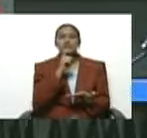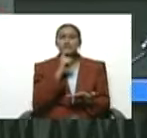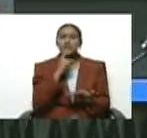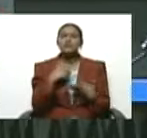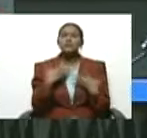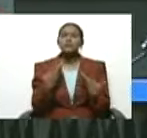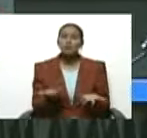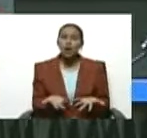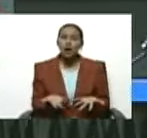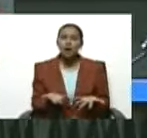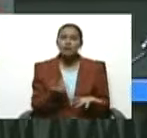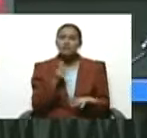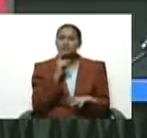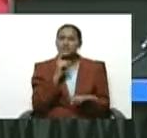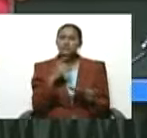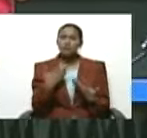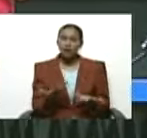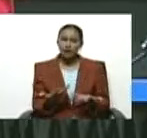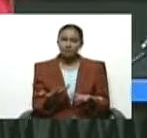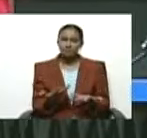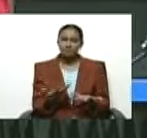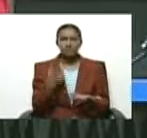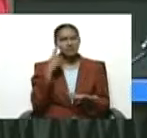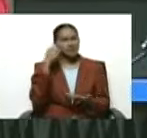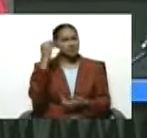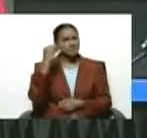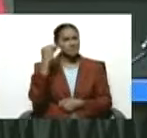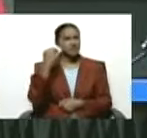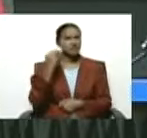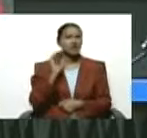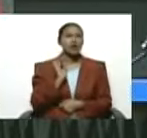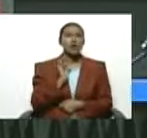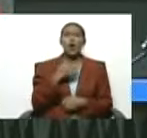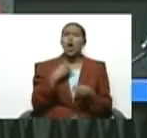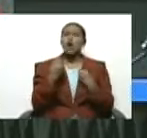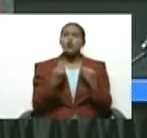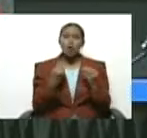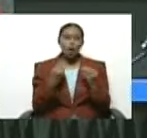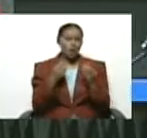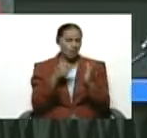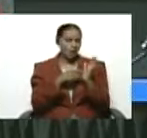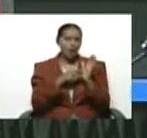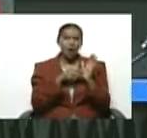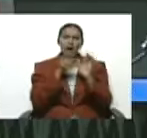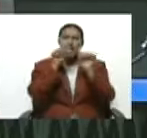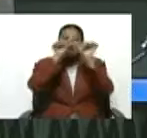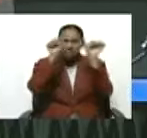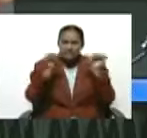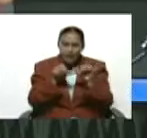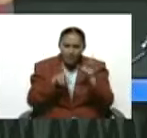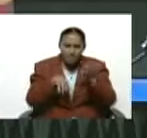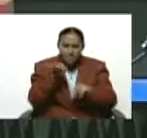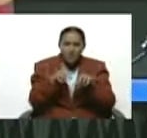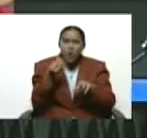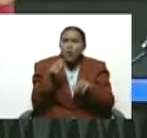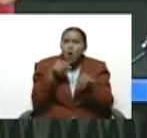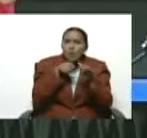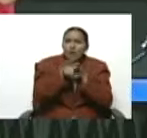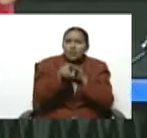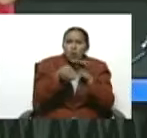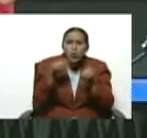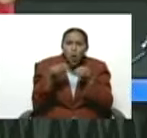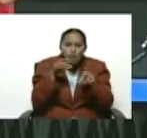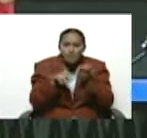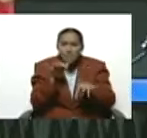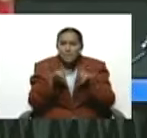quizás lo más complicado, es que, ¿cómo entro, cómo me registro en la aplicación